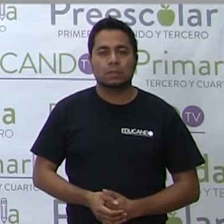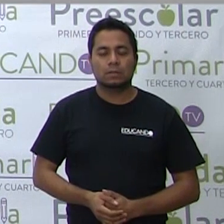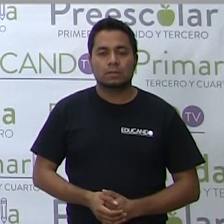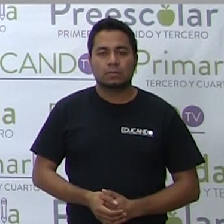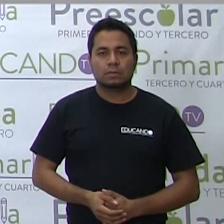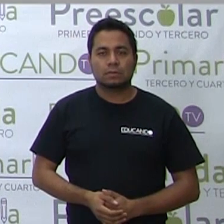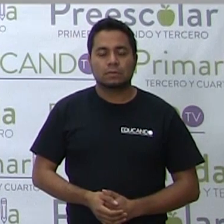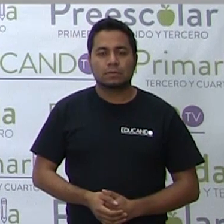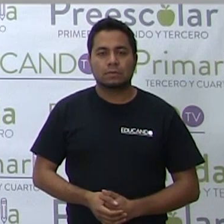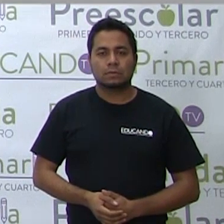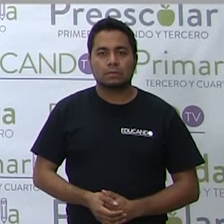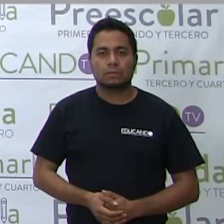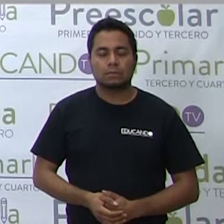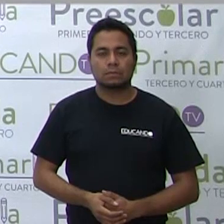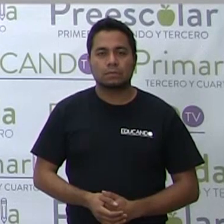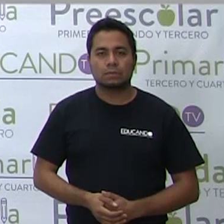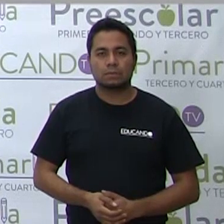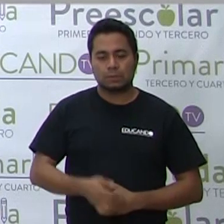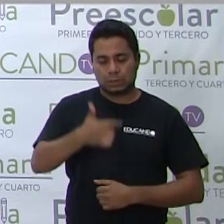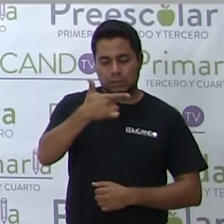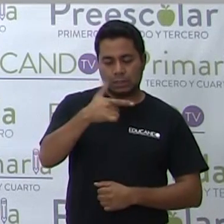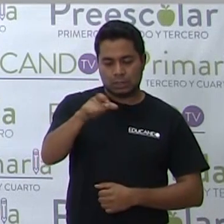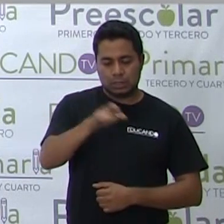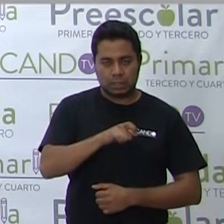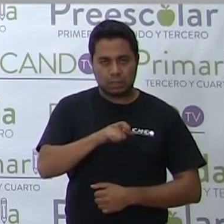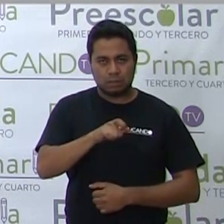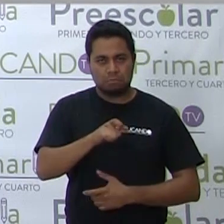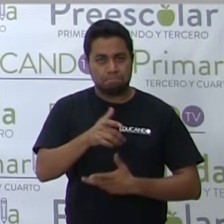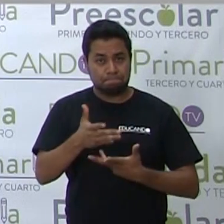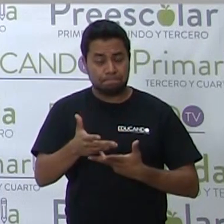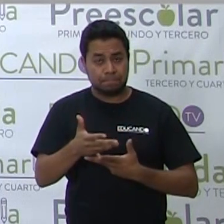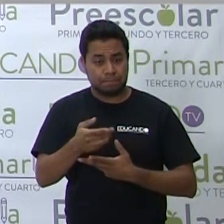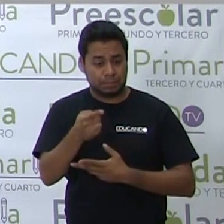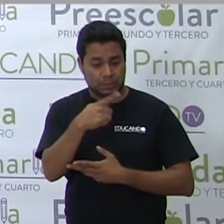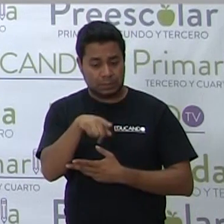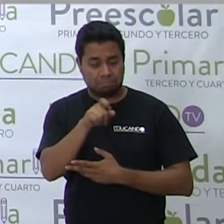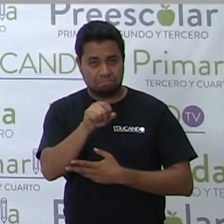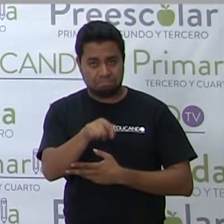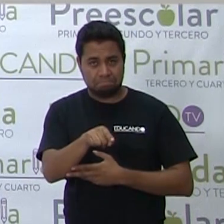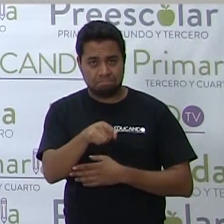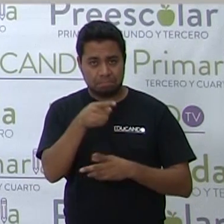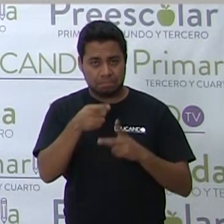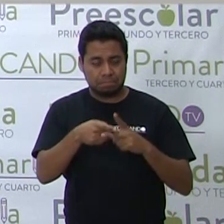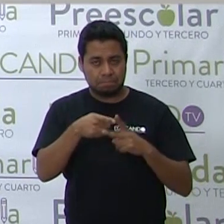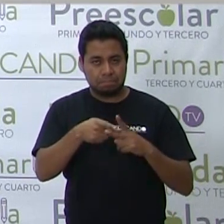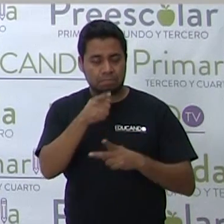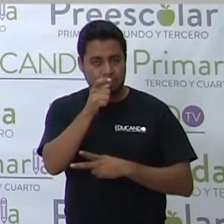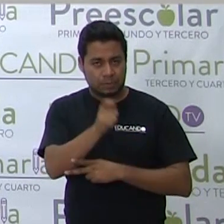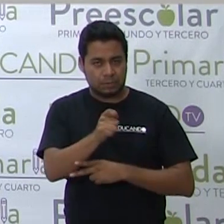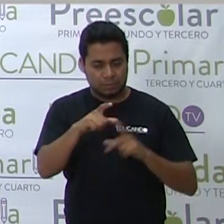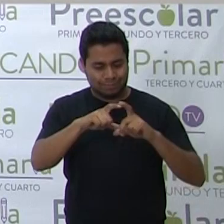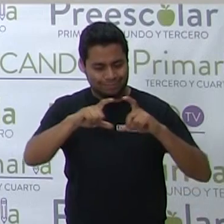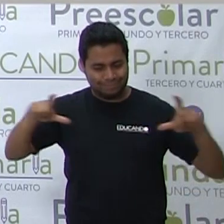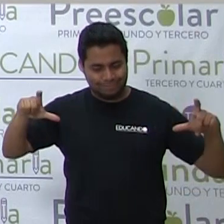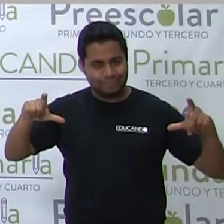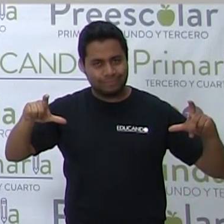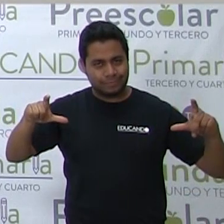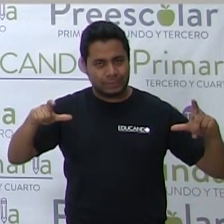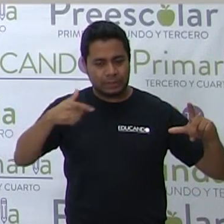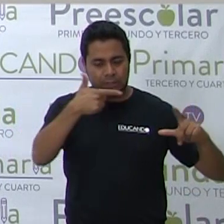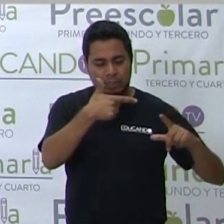cuadrático la el 7x de este problema o de esta ecuación